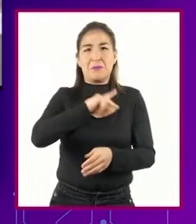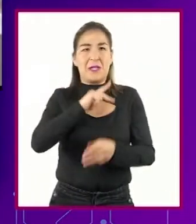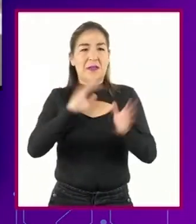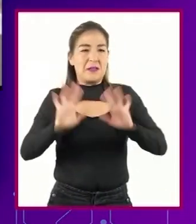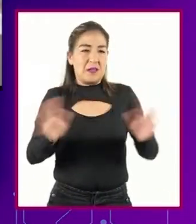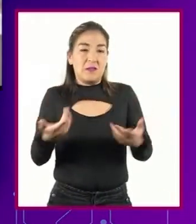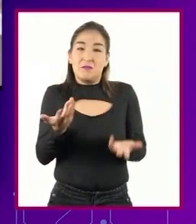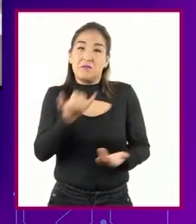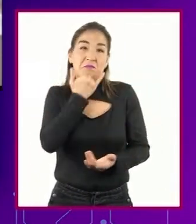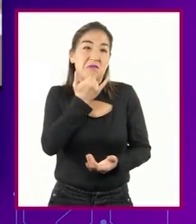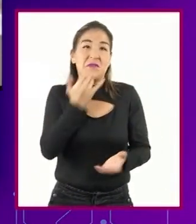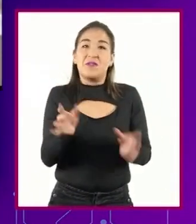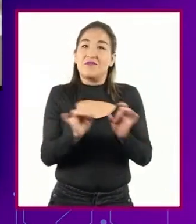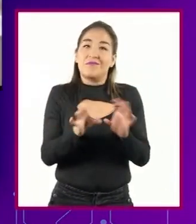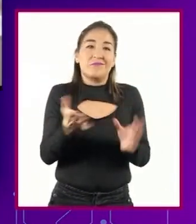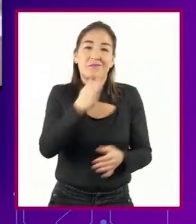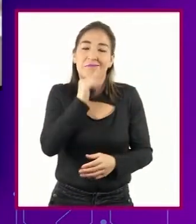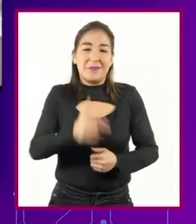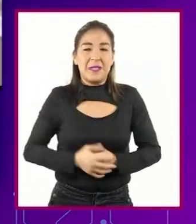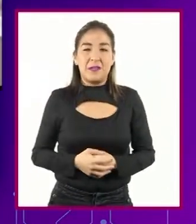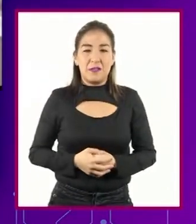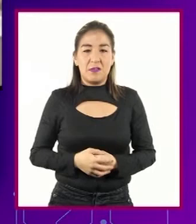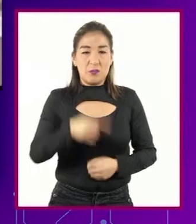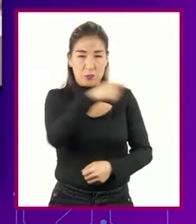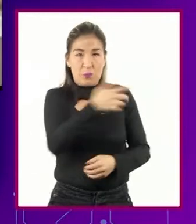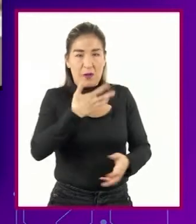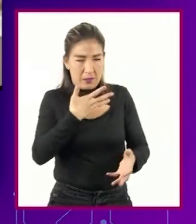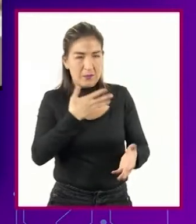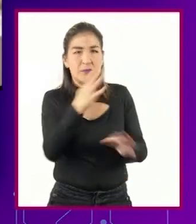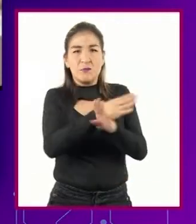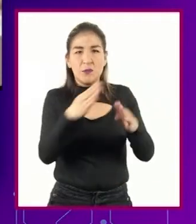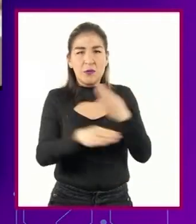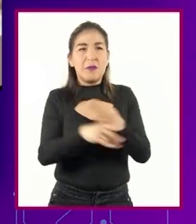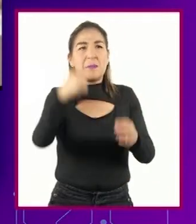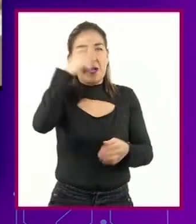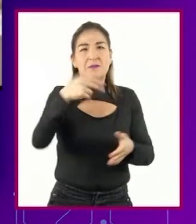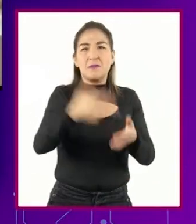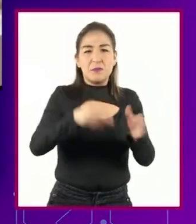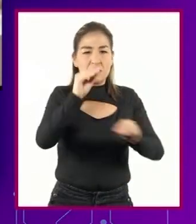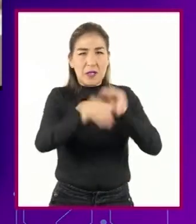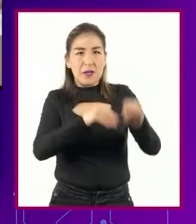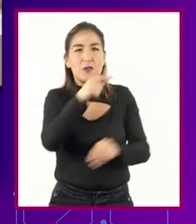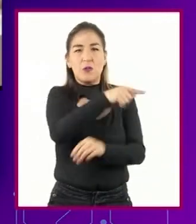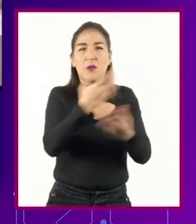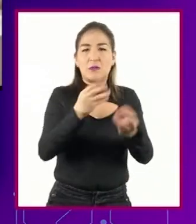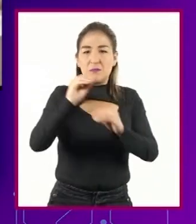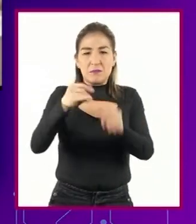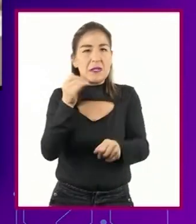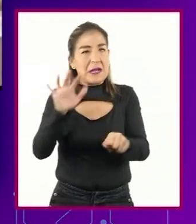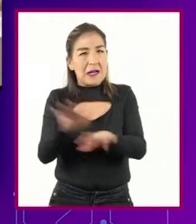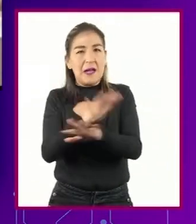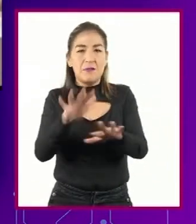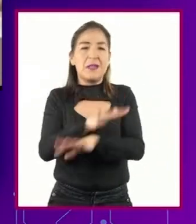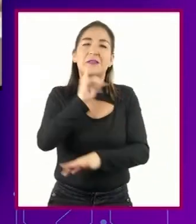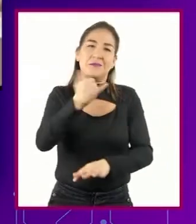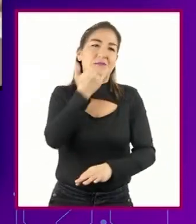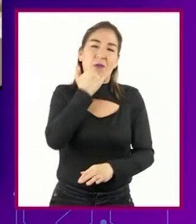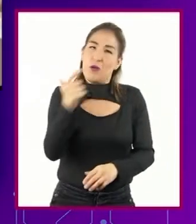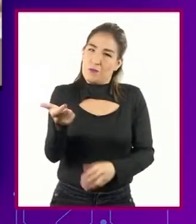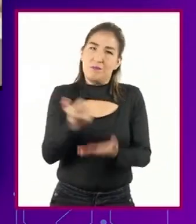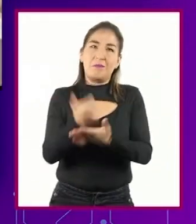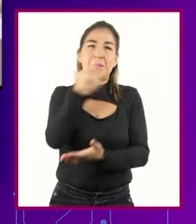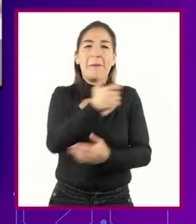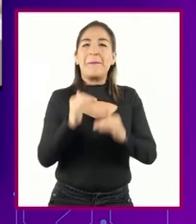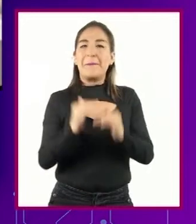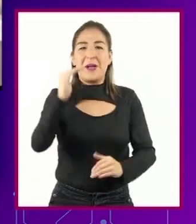Ahora sí que ahorita ya no puedo hacer nada. Tienes tus herramientas, bien que las puedes ocupar para modificarla. No, pues sí, me gustaría, pero pues va a ser un costo extra.